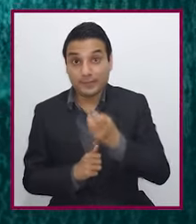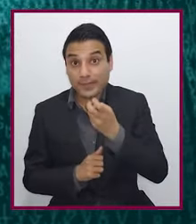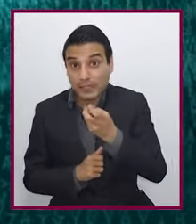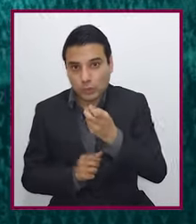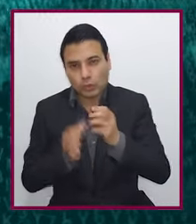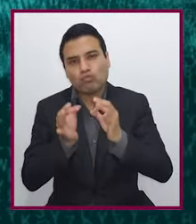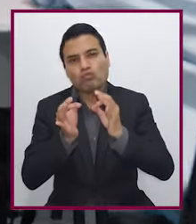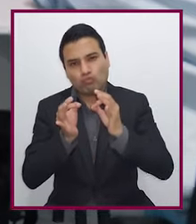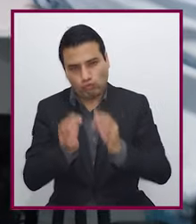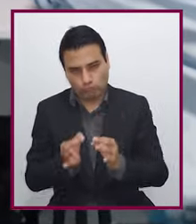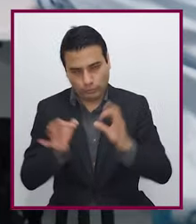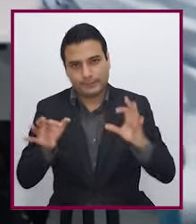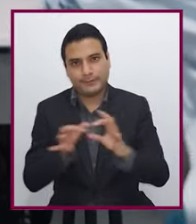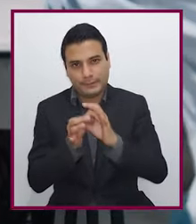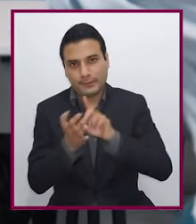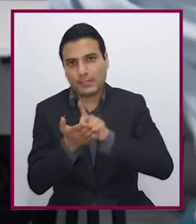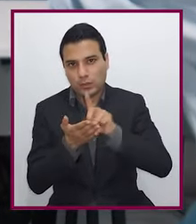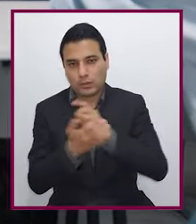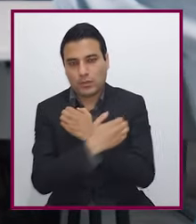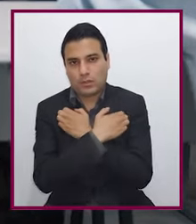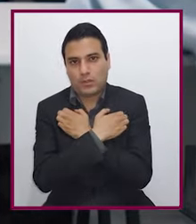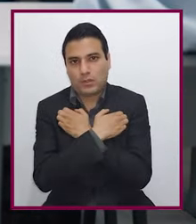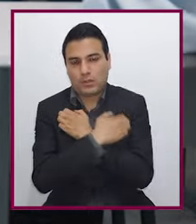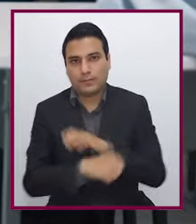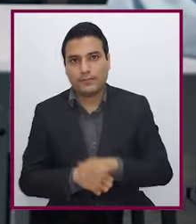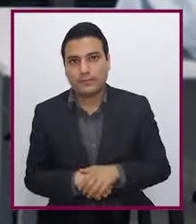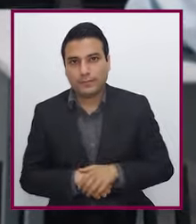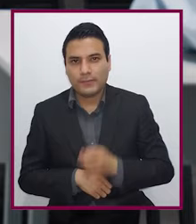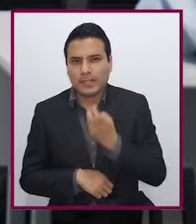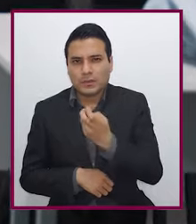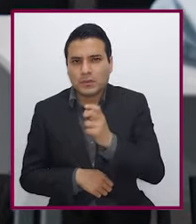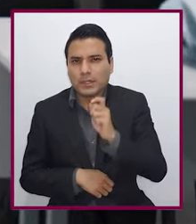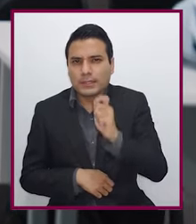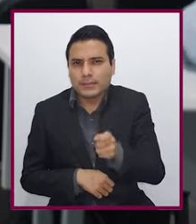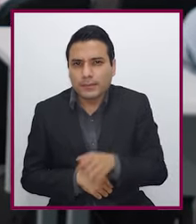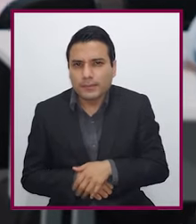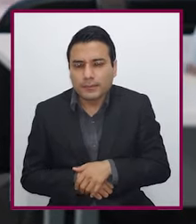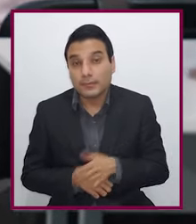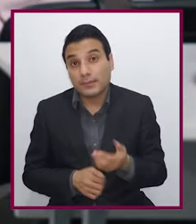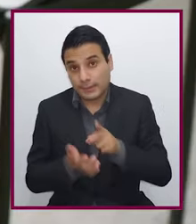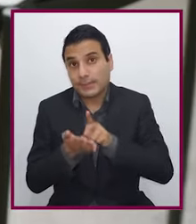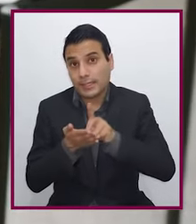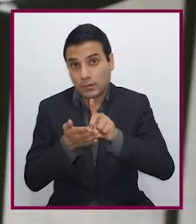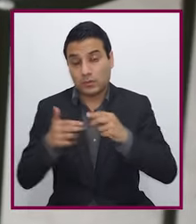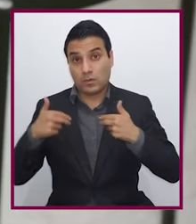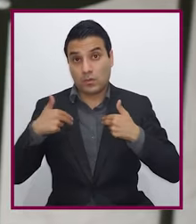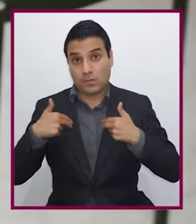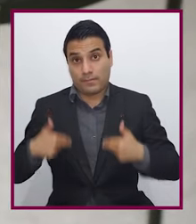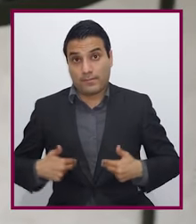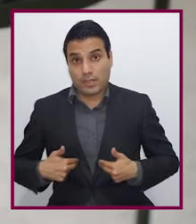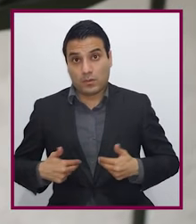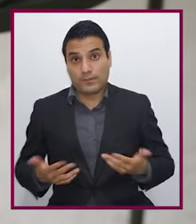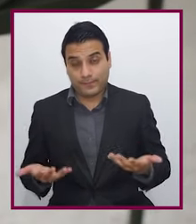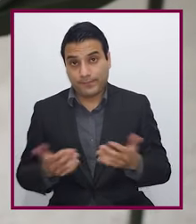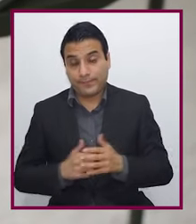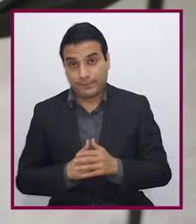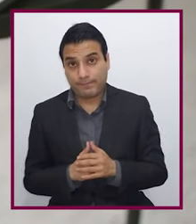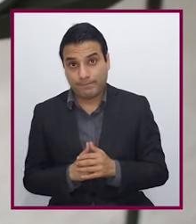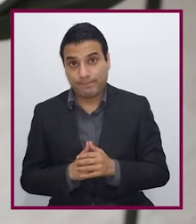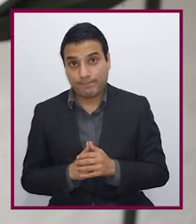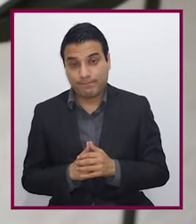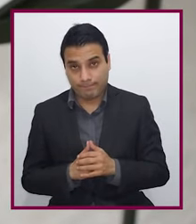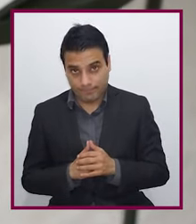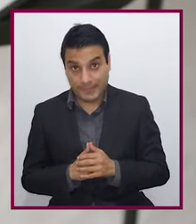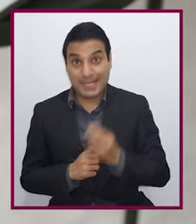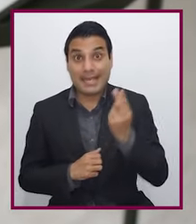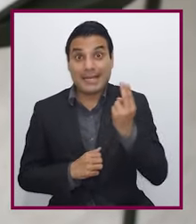alfabetización digital está enlazada con el derecho a la educación, y el derecho a la educación es en sí misma un derecho humano, es decir, que